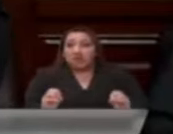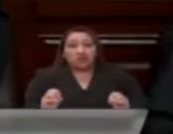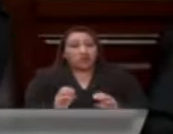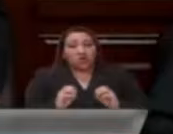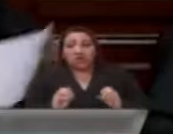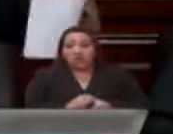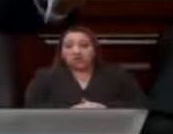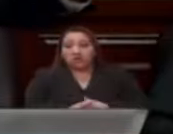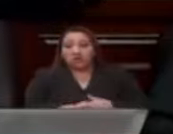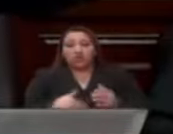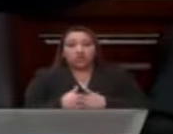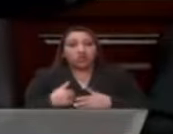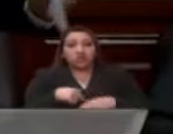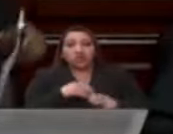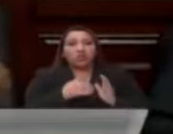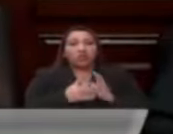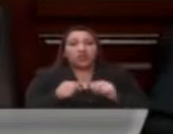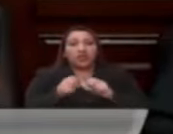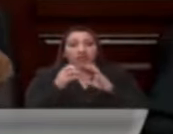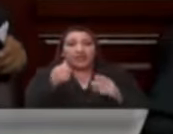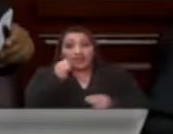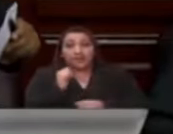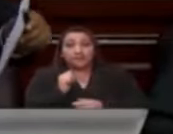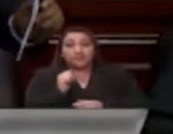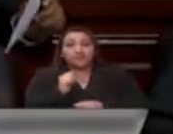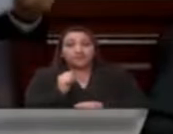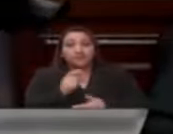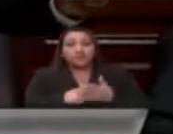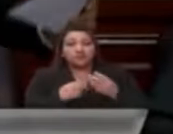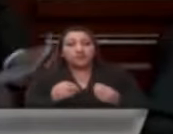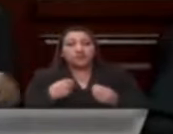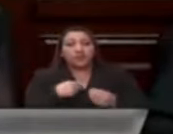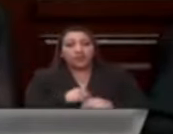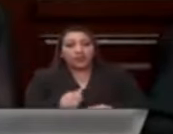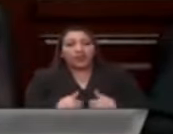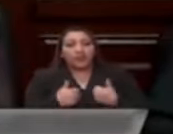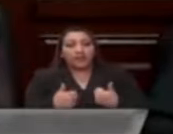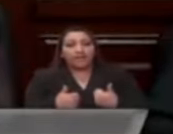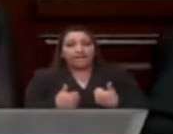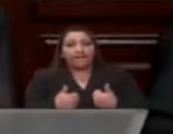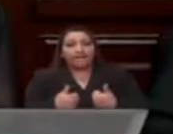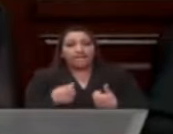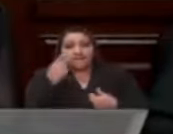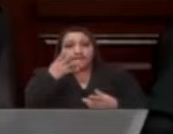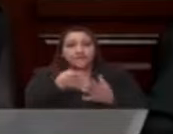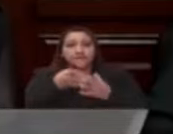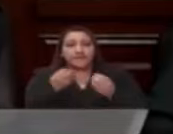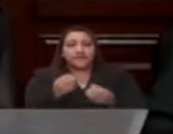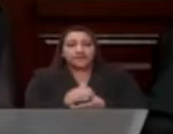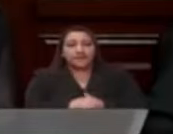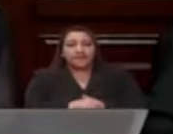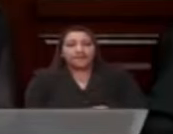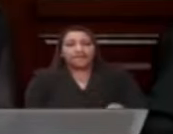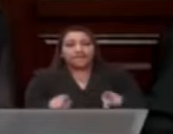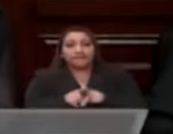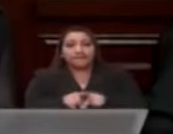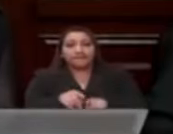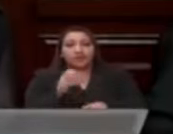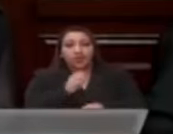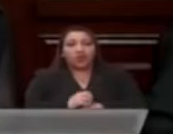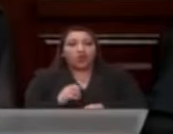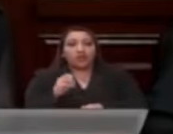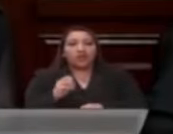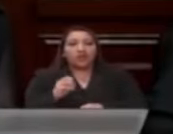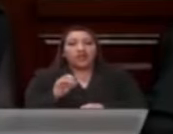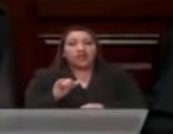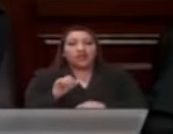Todos hemos hecho referencia el día de ayer de por qué hemos vivido cómo la pareja conyugal condució el